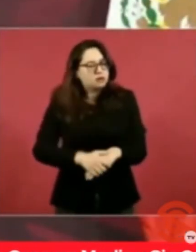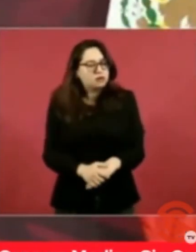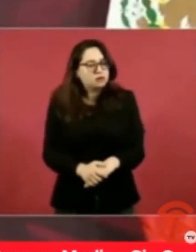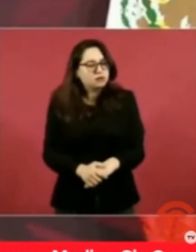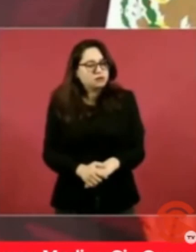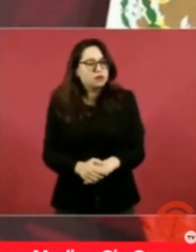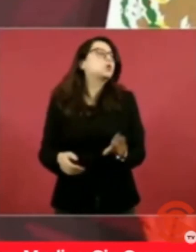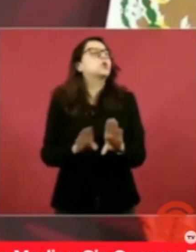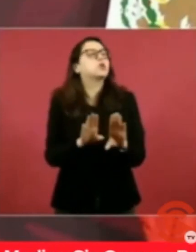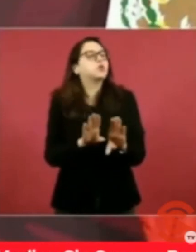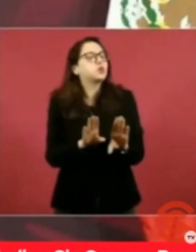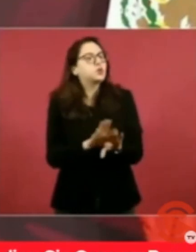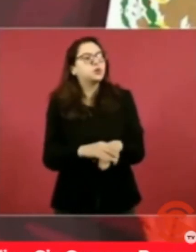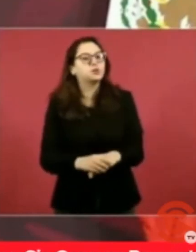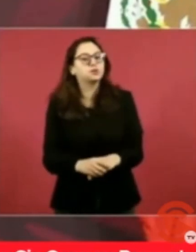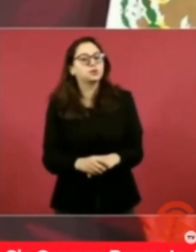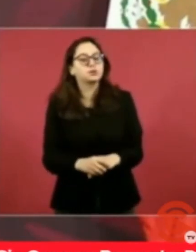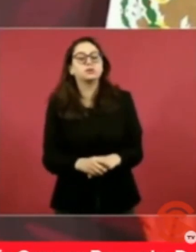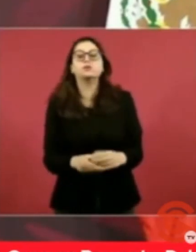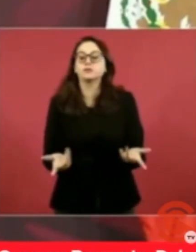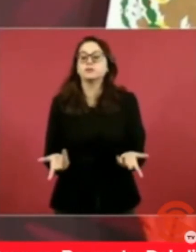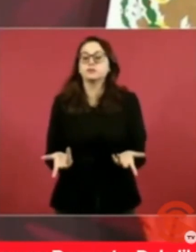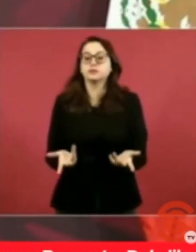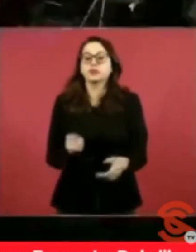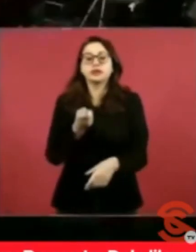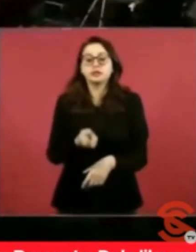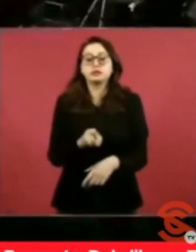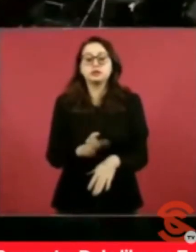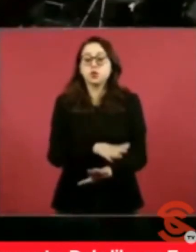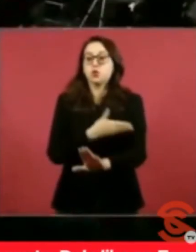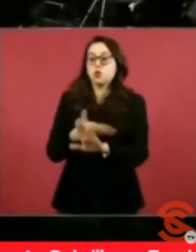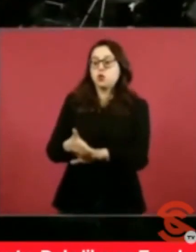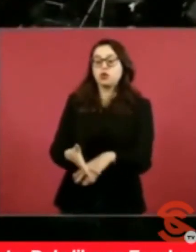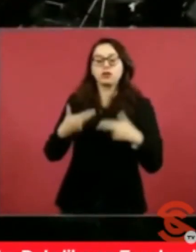Y es algo inhumano,